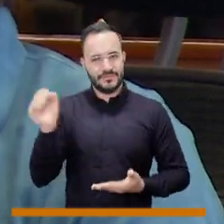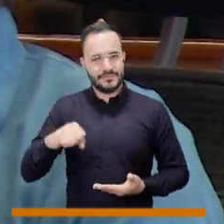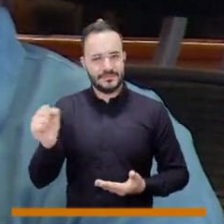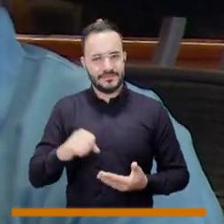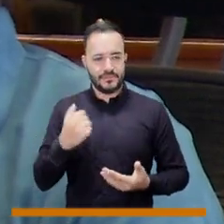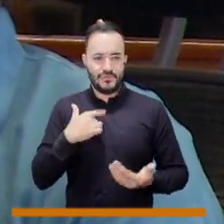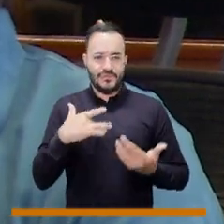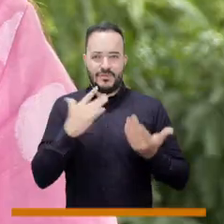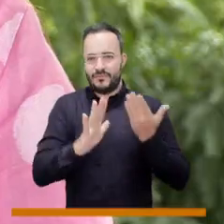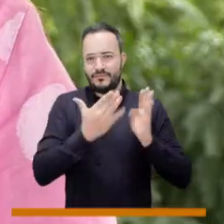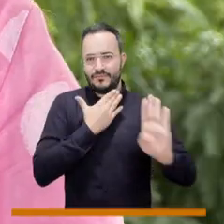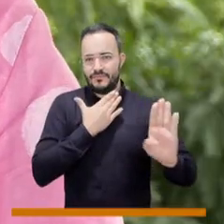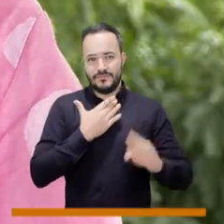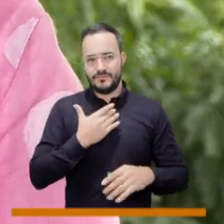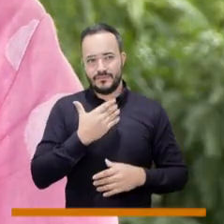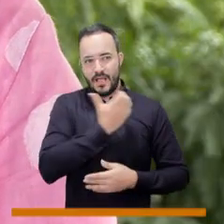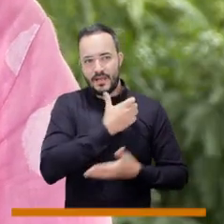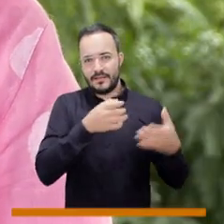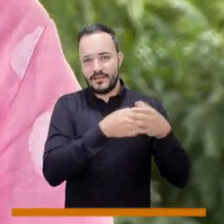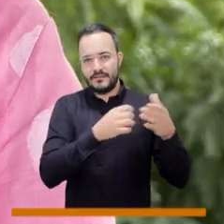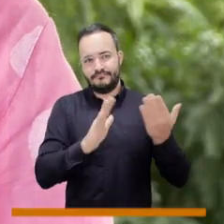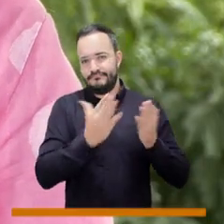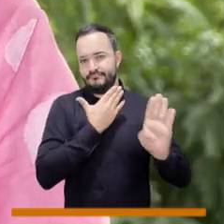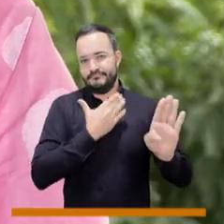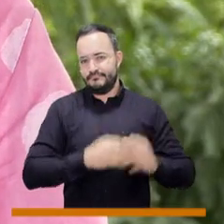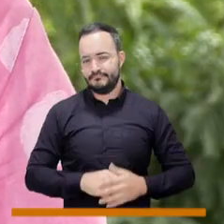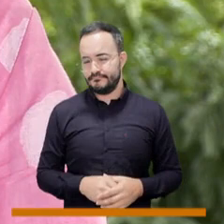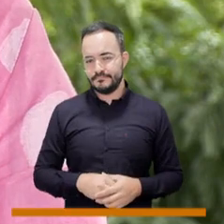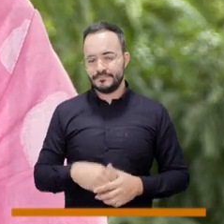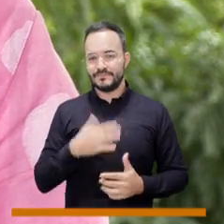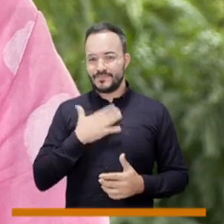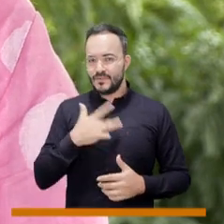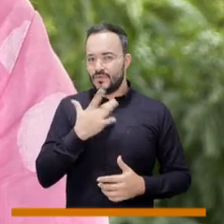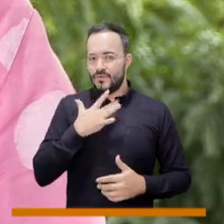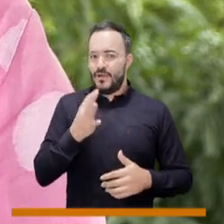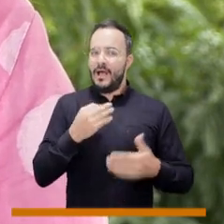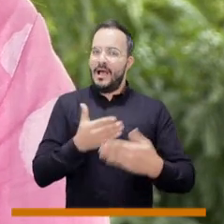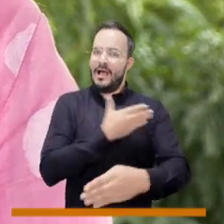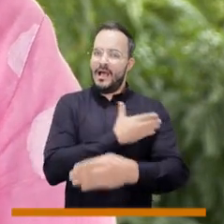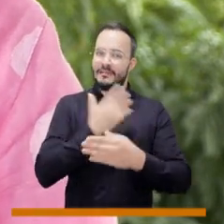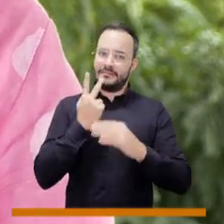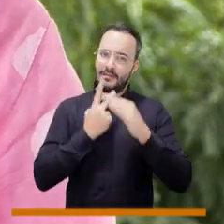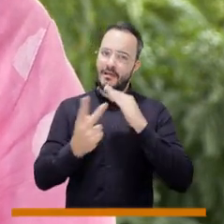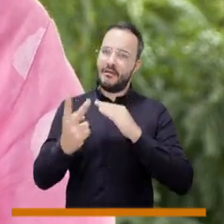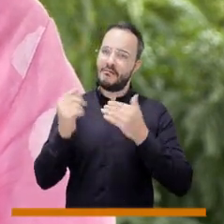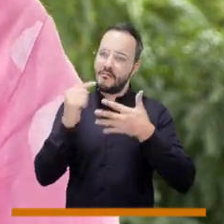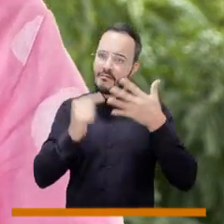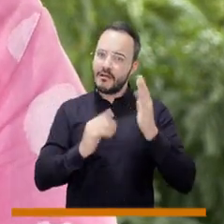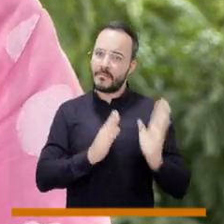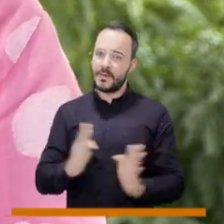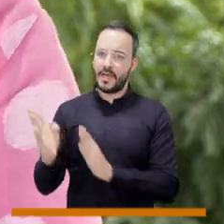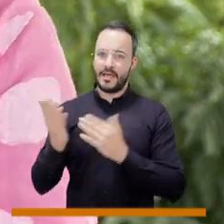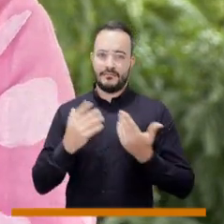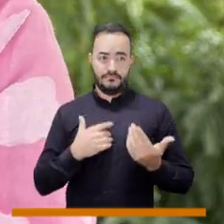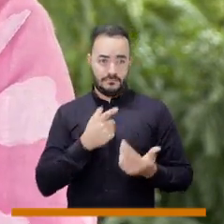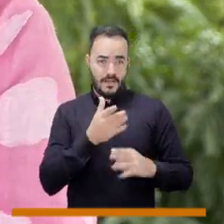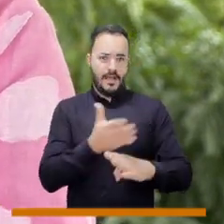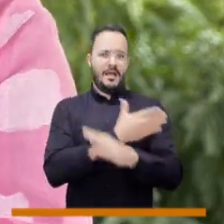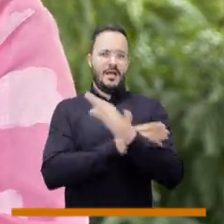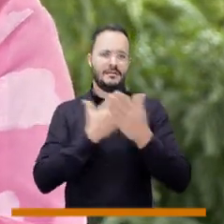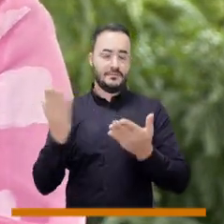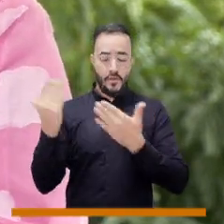es, porque no tengo confianza con esta administración. Porque lo debieron de haber previsto con mucha antelación si era que